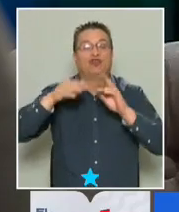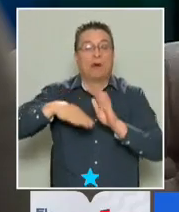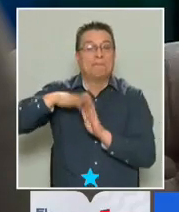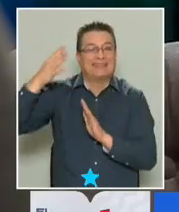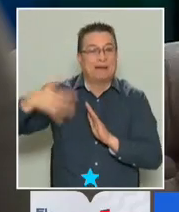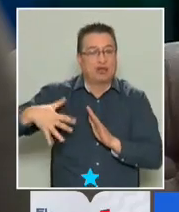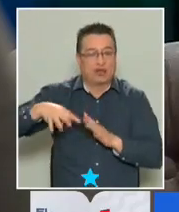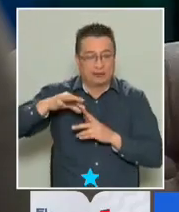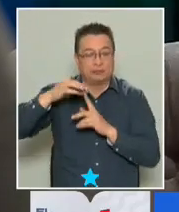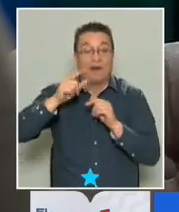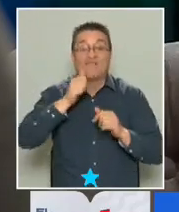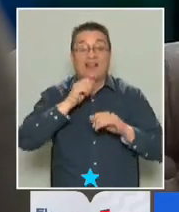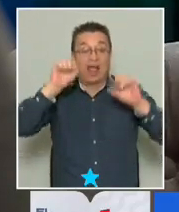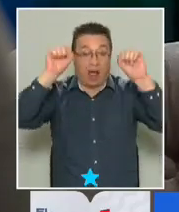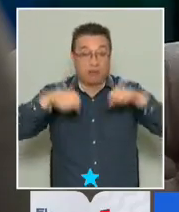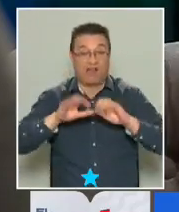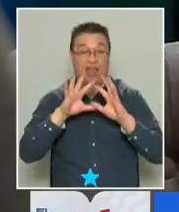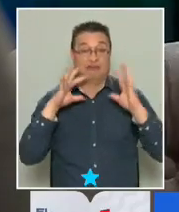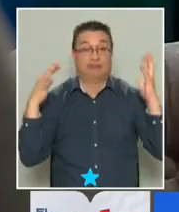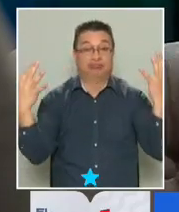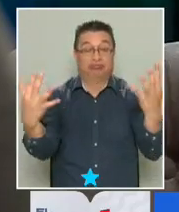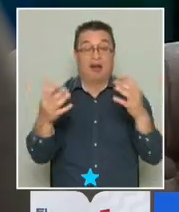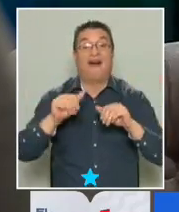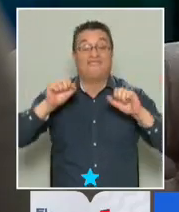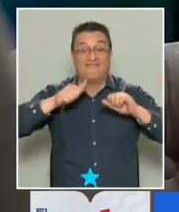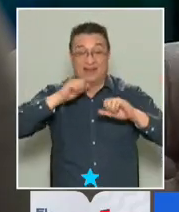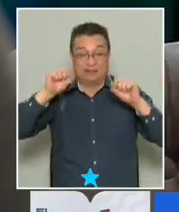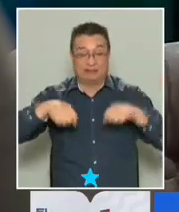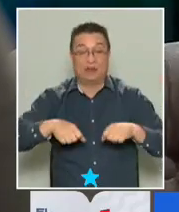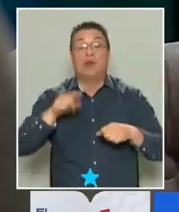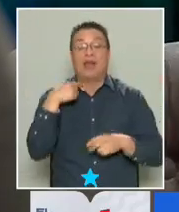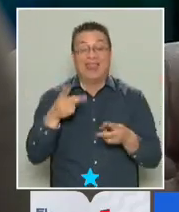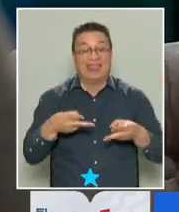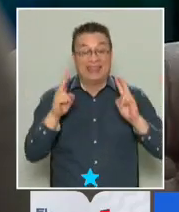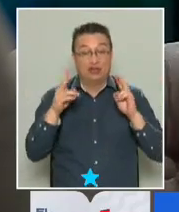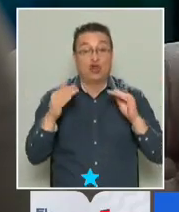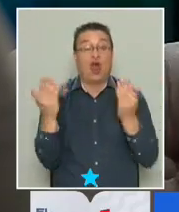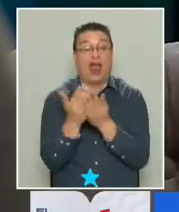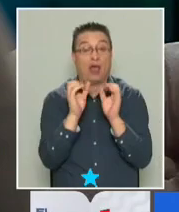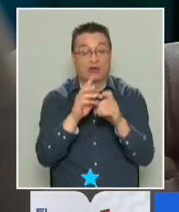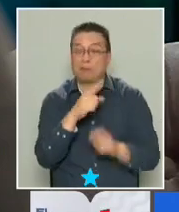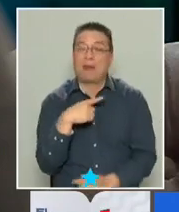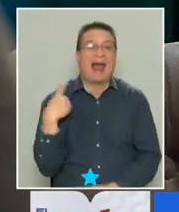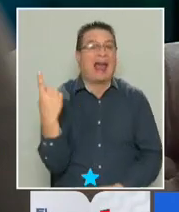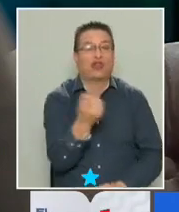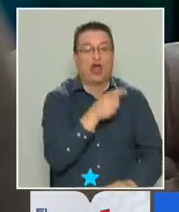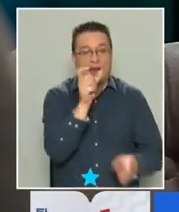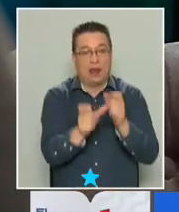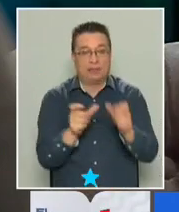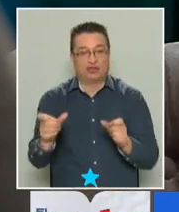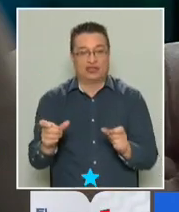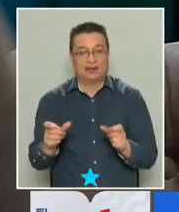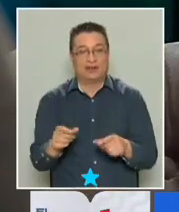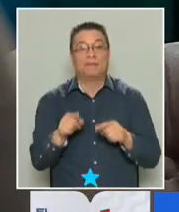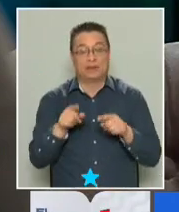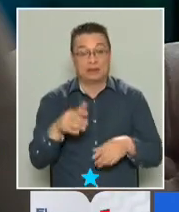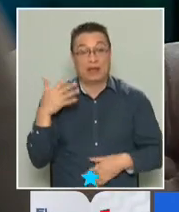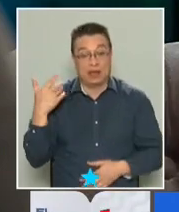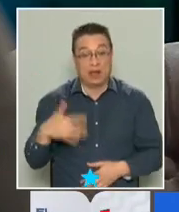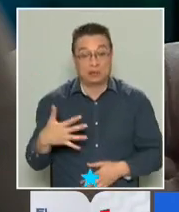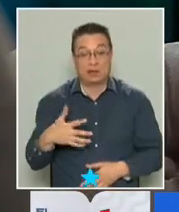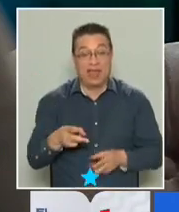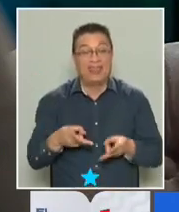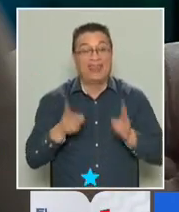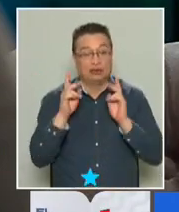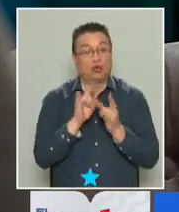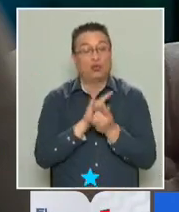aprobado por el pleno y en ese sentido se establece un derecho a la educación para todas las personas esto es muy importante porque ganar dicho universo